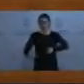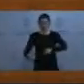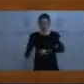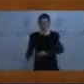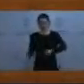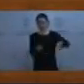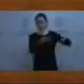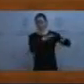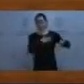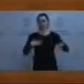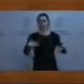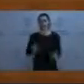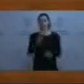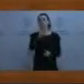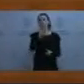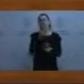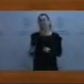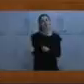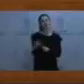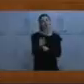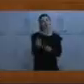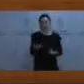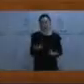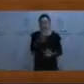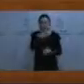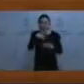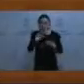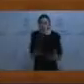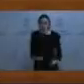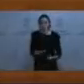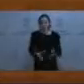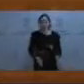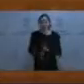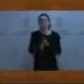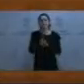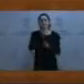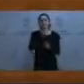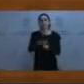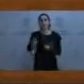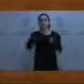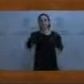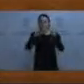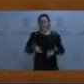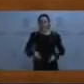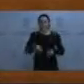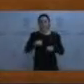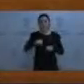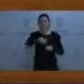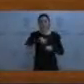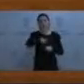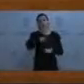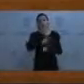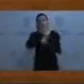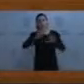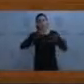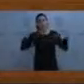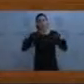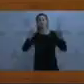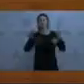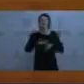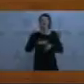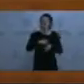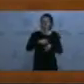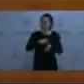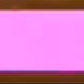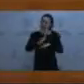cubrir 5 plazas. Actualmente siguen sin cubrirse y no hay perspectivas de que lo hagan. Pero bueno, siempre hay tiempo